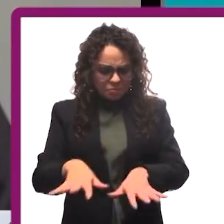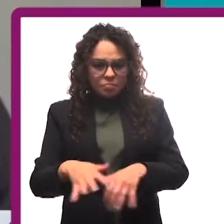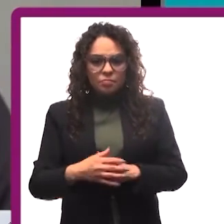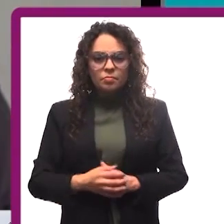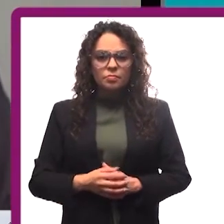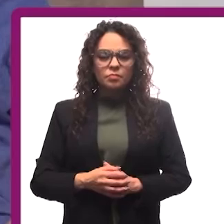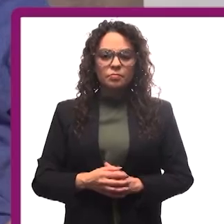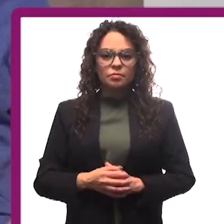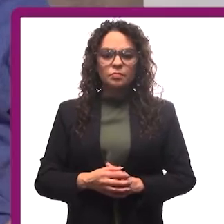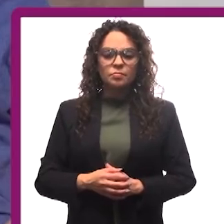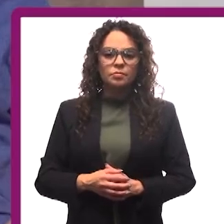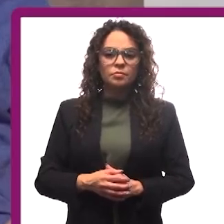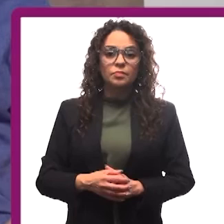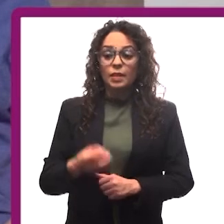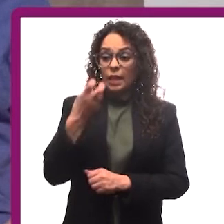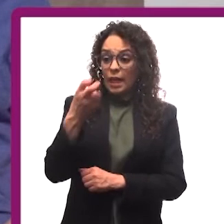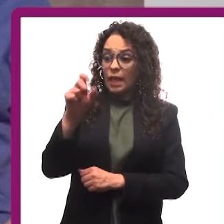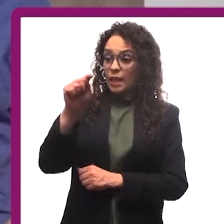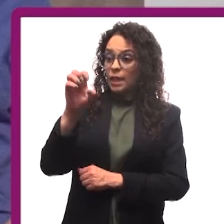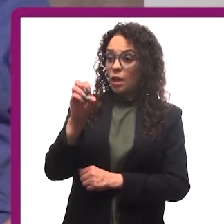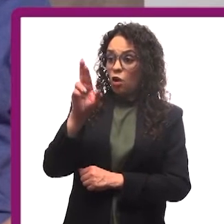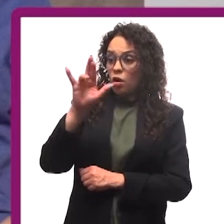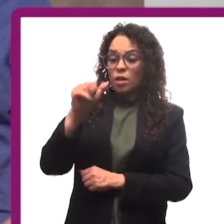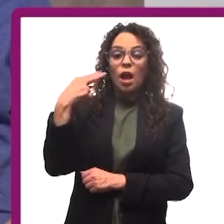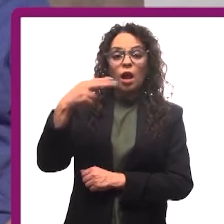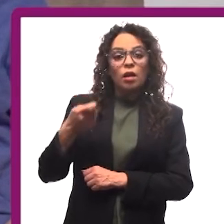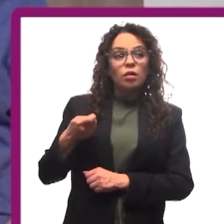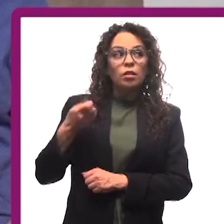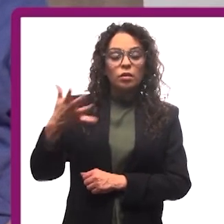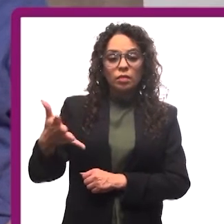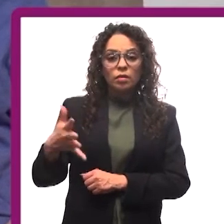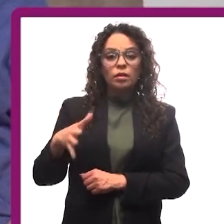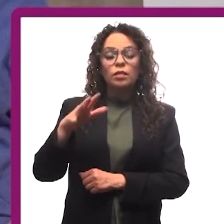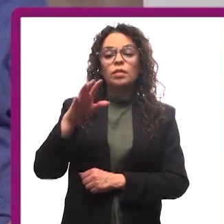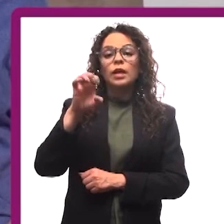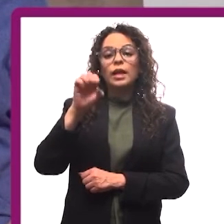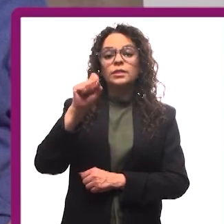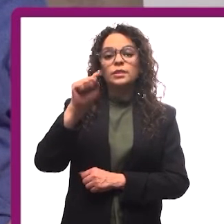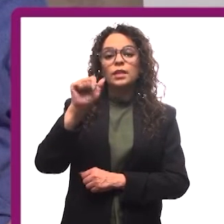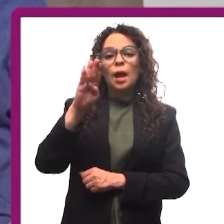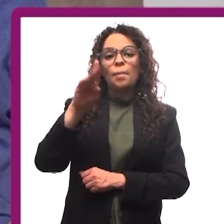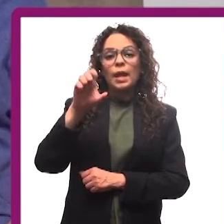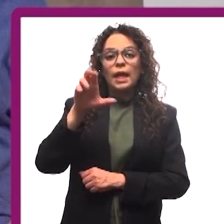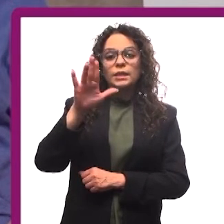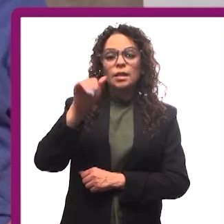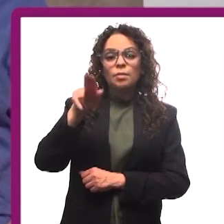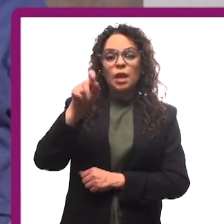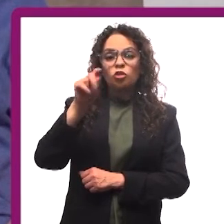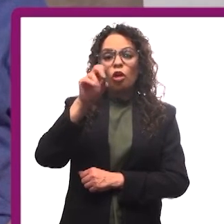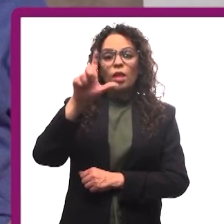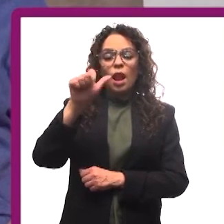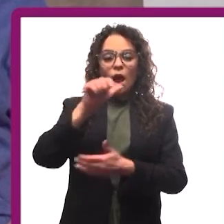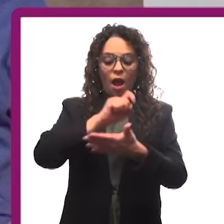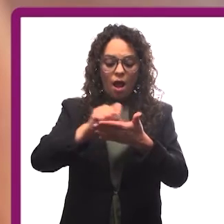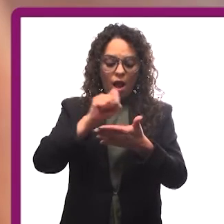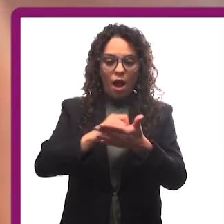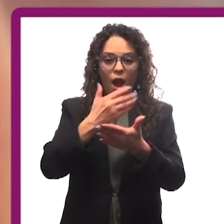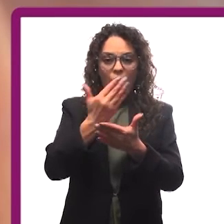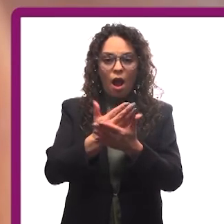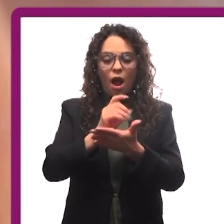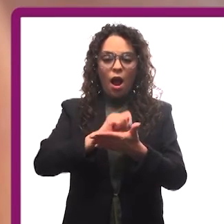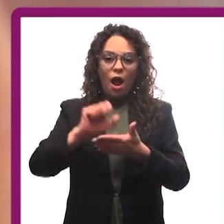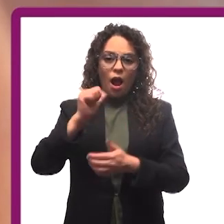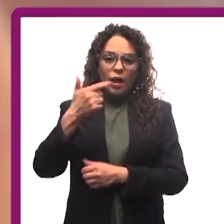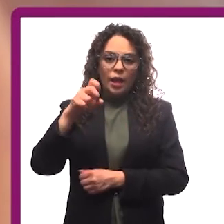de comunicación. Esa teoría, para todos, se llama la teoría del establecimiento de la agenda, o también conocida como